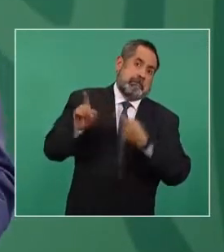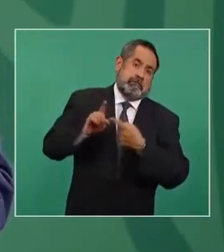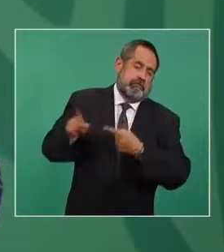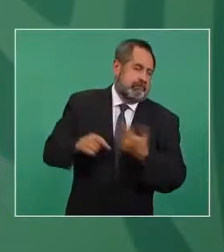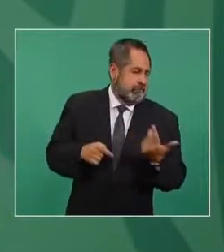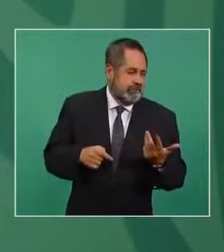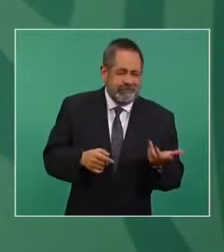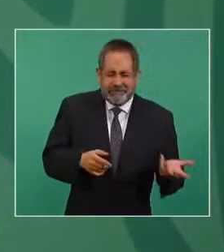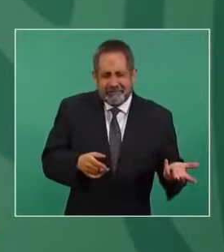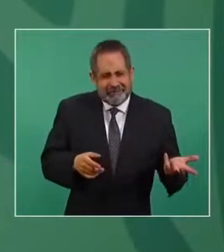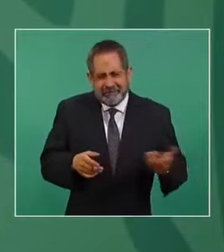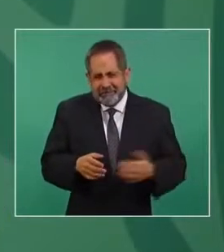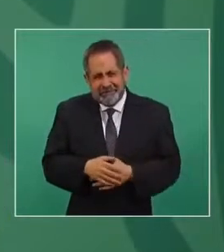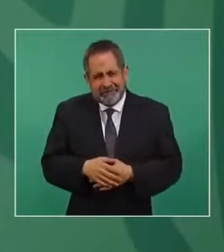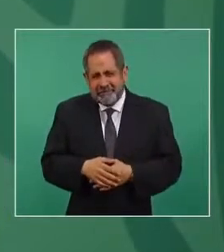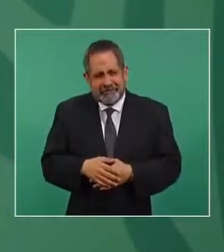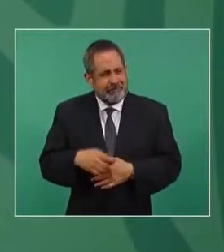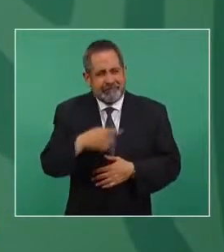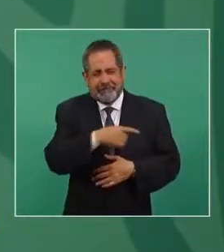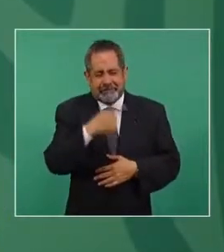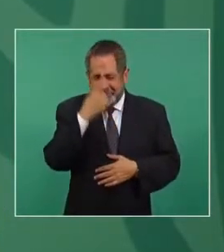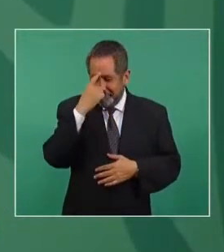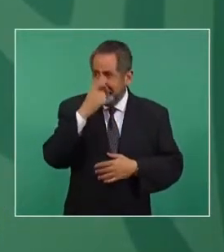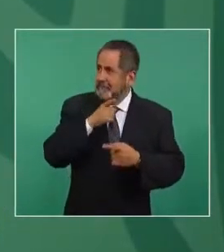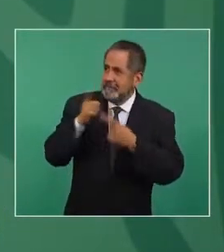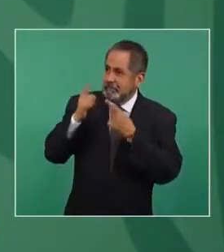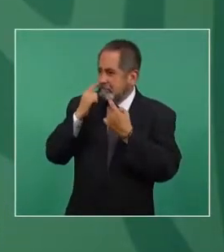Que me hacía falta